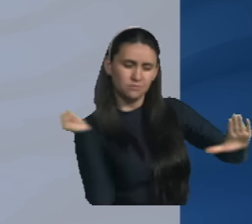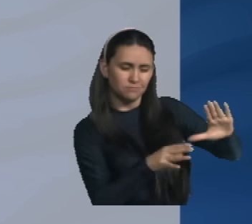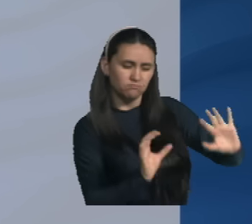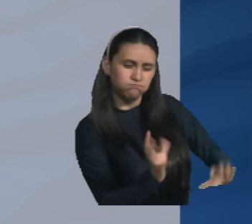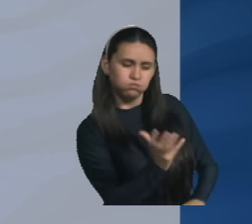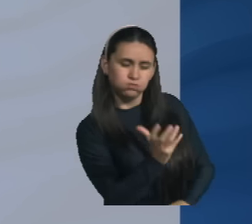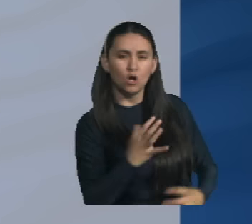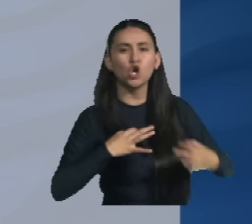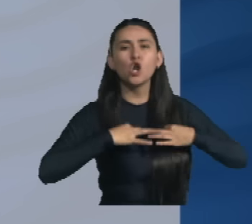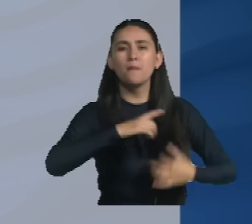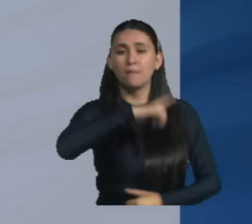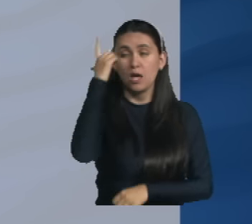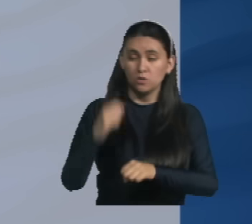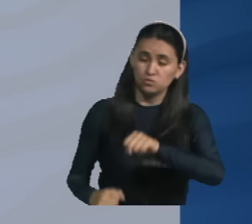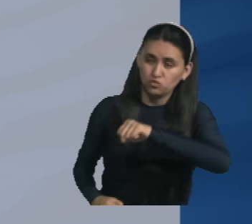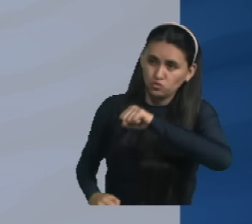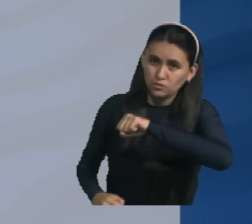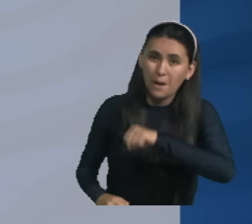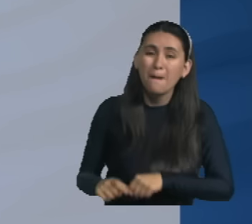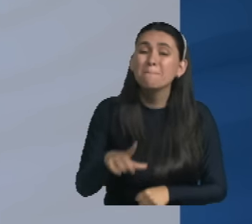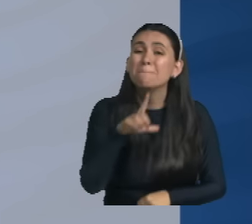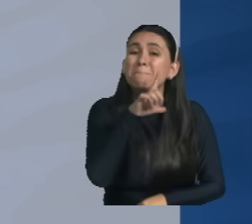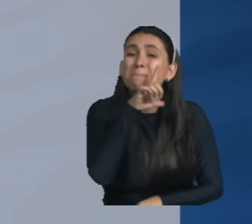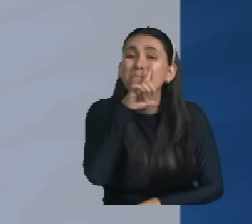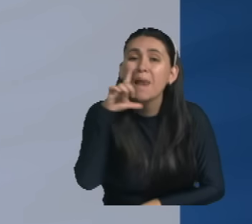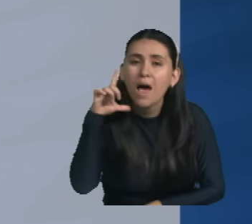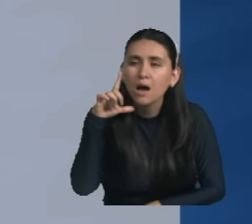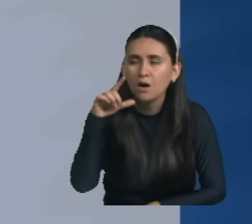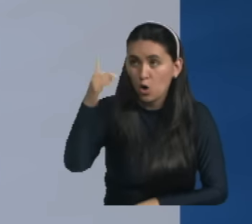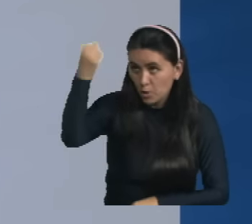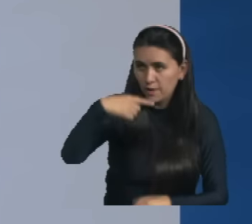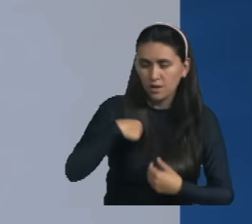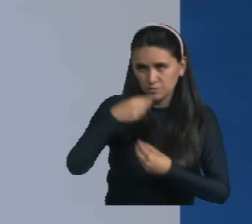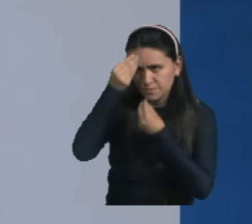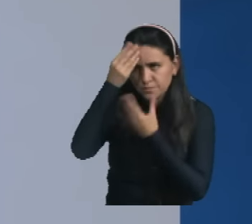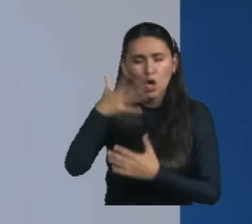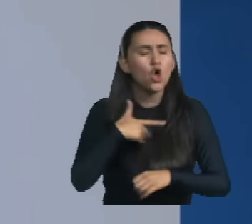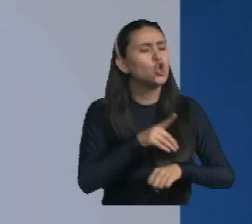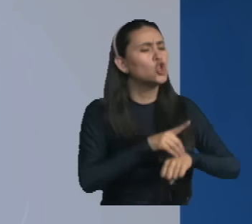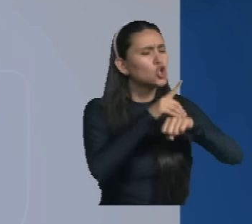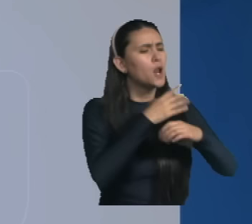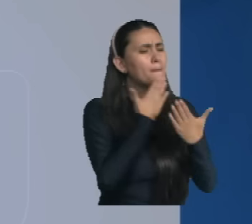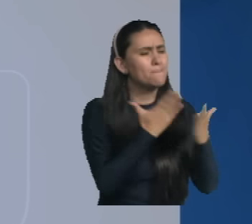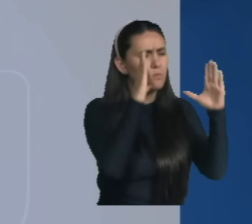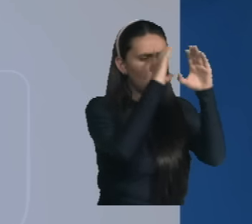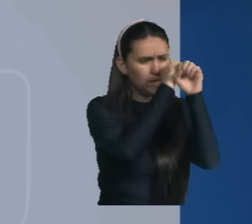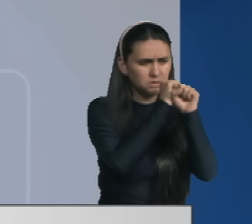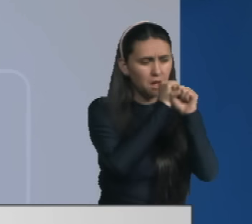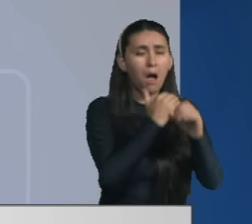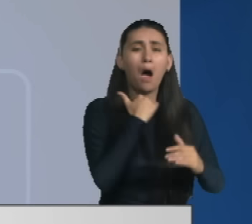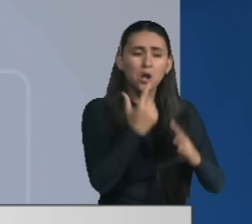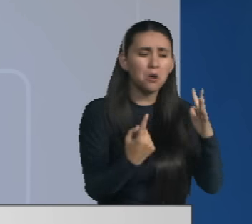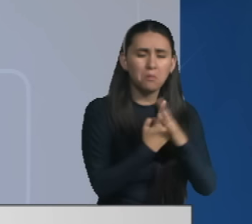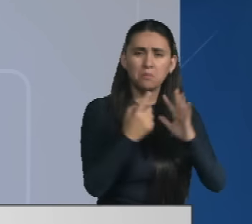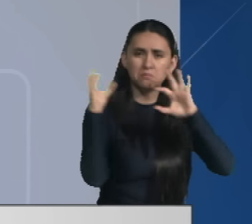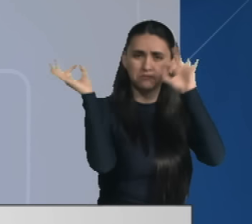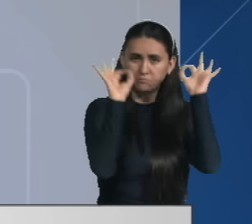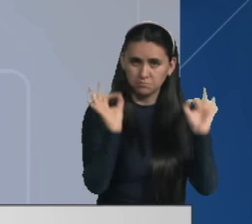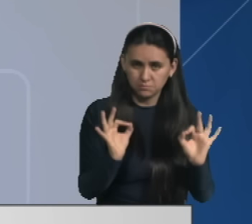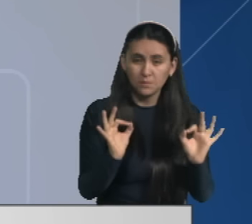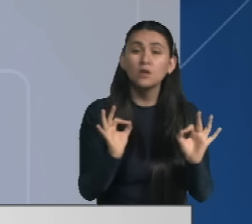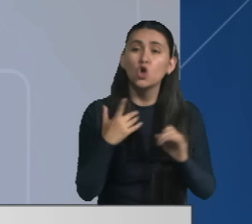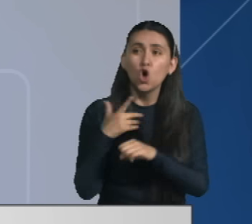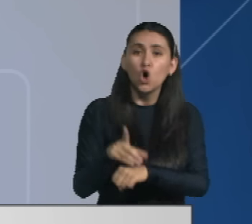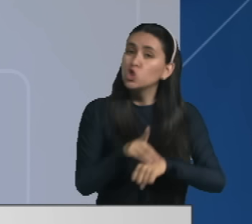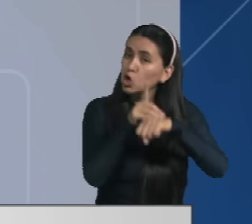blanca. Sí, señora. Solo blanca. Como ordene, doctora. Doctora, buenas noches. Me reporto sin novedad. Solicito,